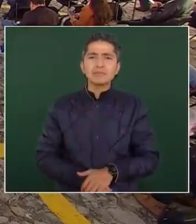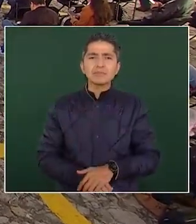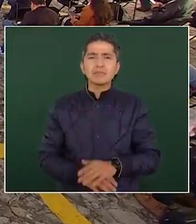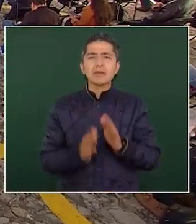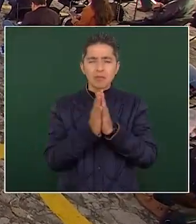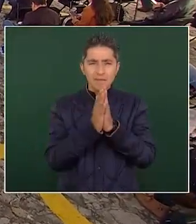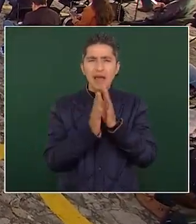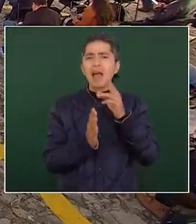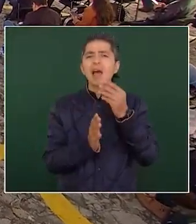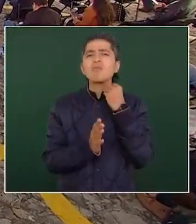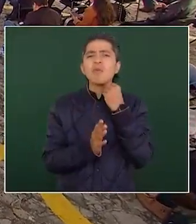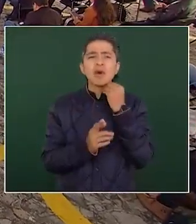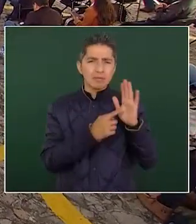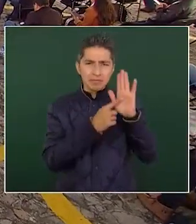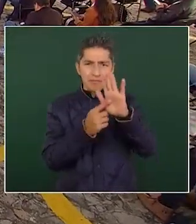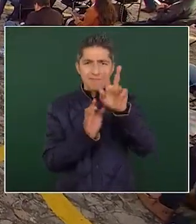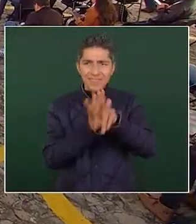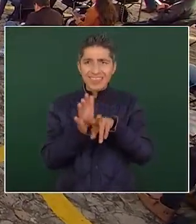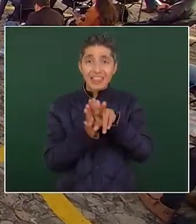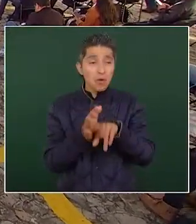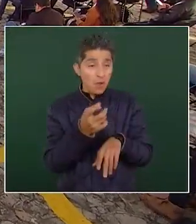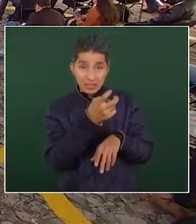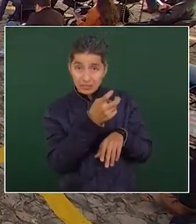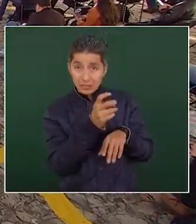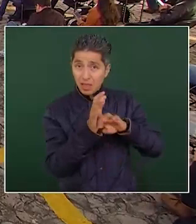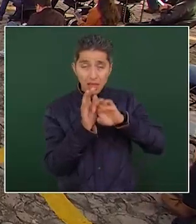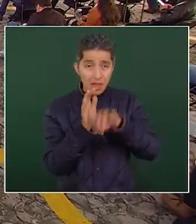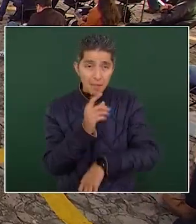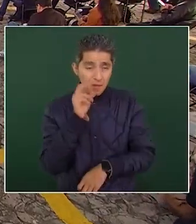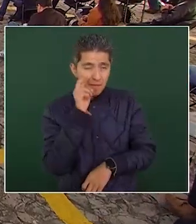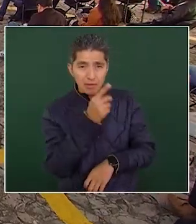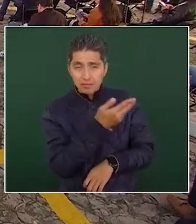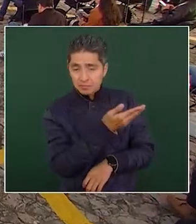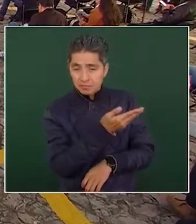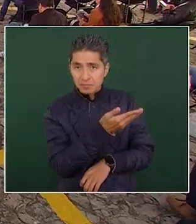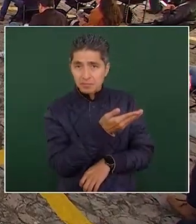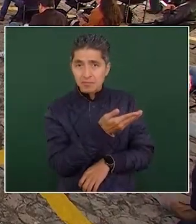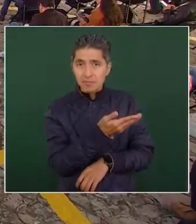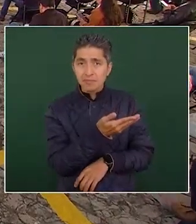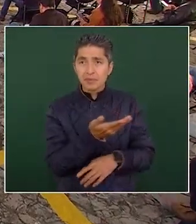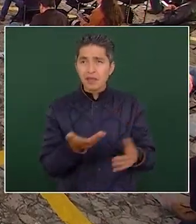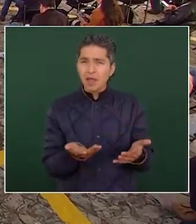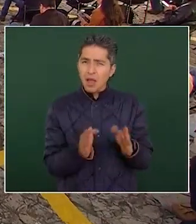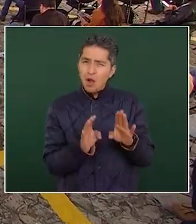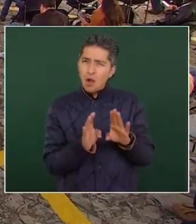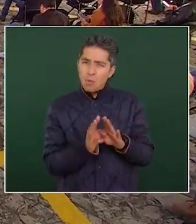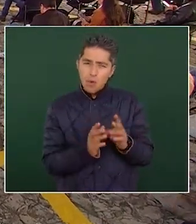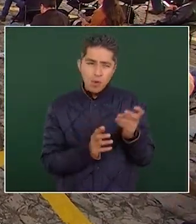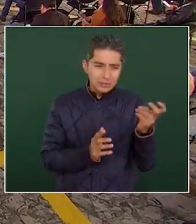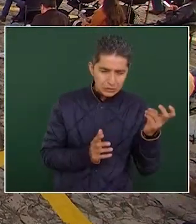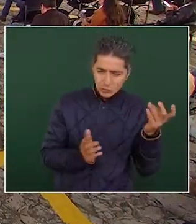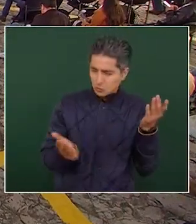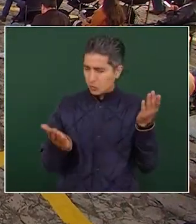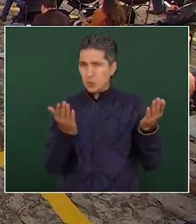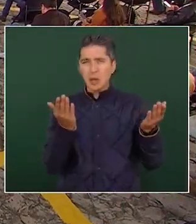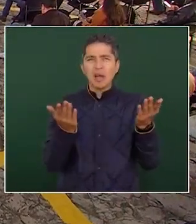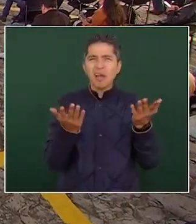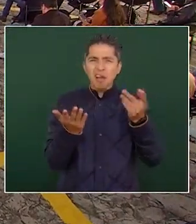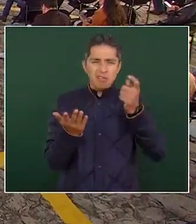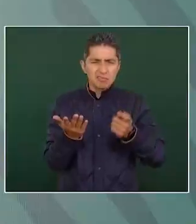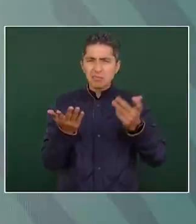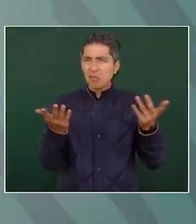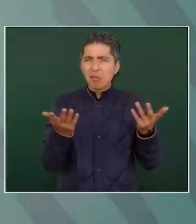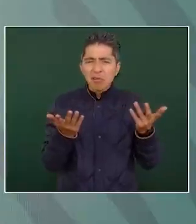abogado. Esto, por ejemplo, ¿qué tiene que ver una cosa con la otra? ¿Qué tiene que